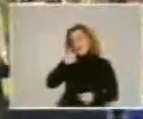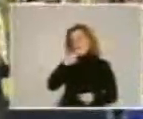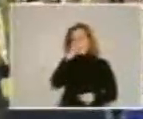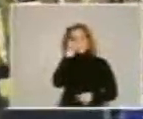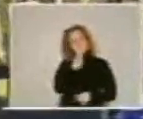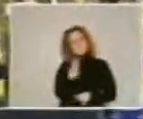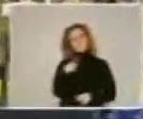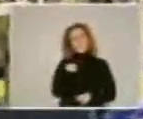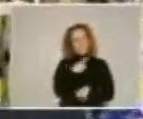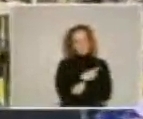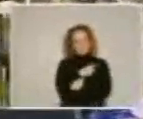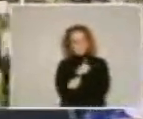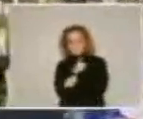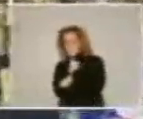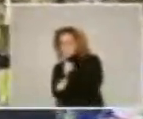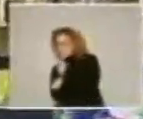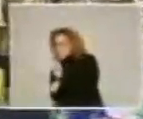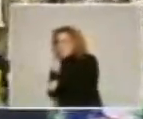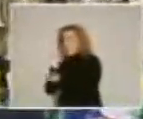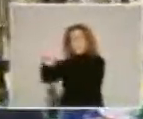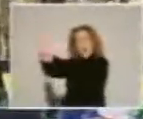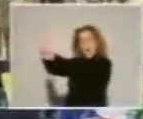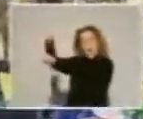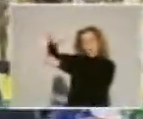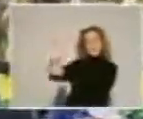Viendo cómo avanza el minutero que ayer parece